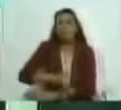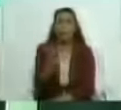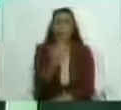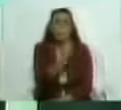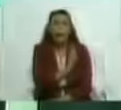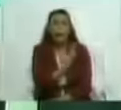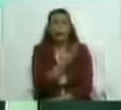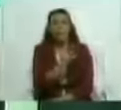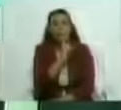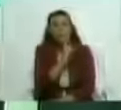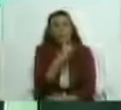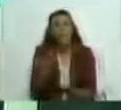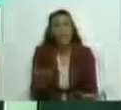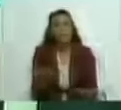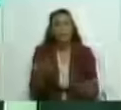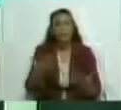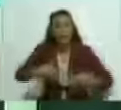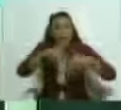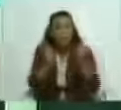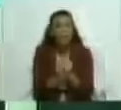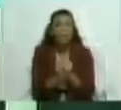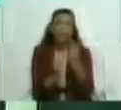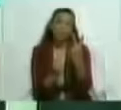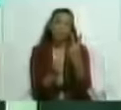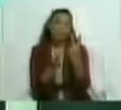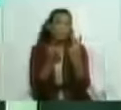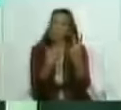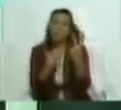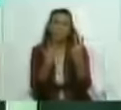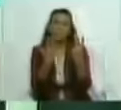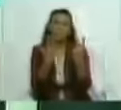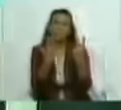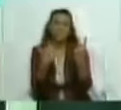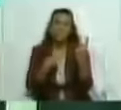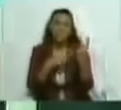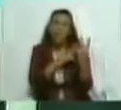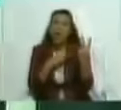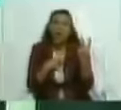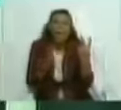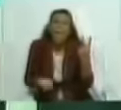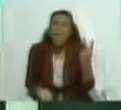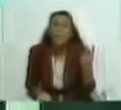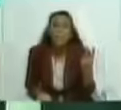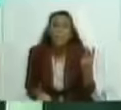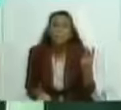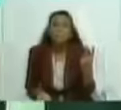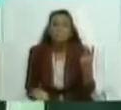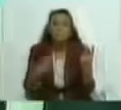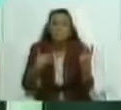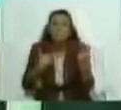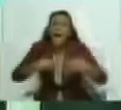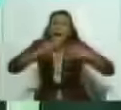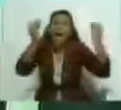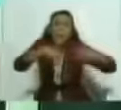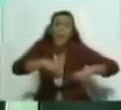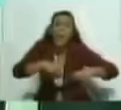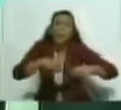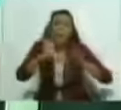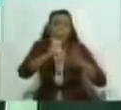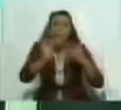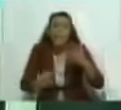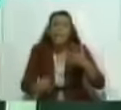país. Hermano, para pelear se necesitan dos. Y nosotros lo que creemos es que ese acuerdo energético